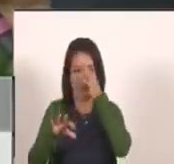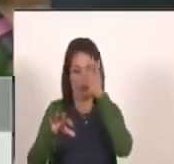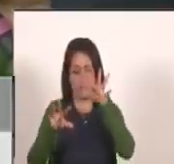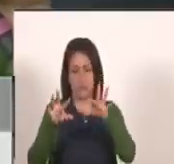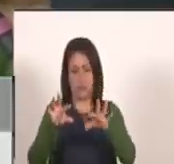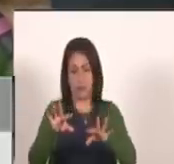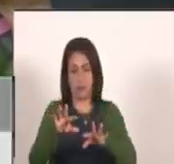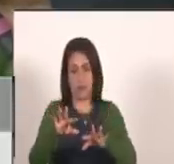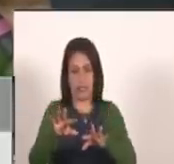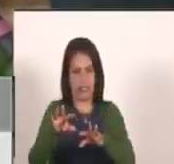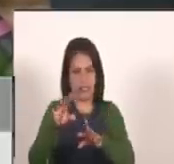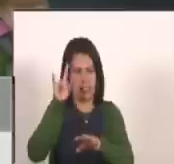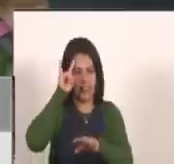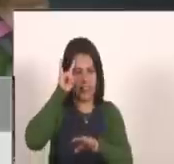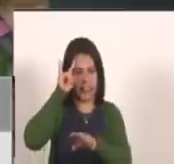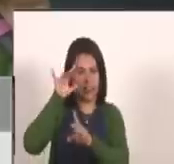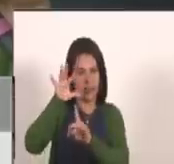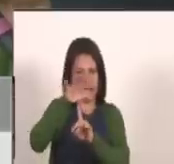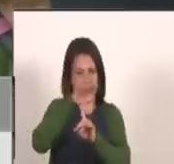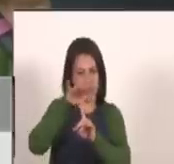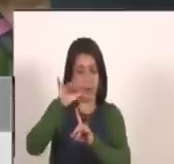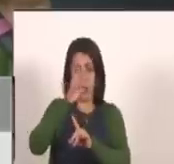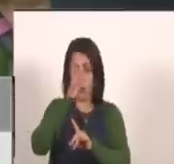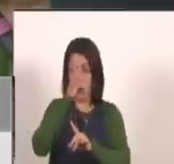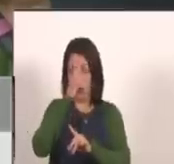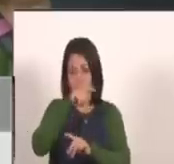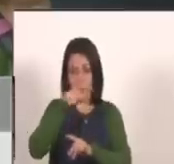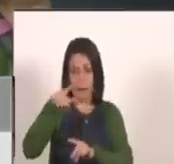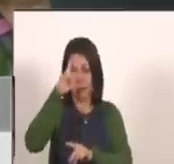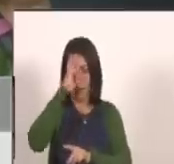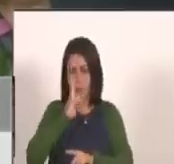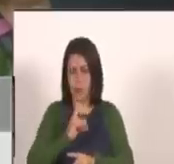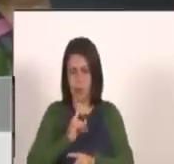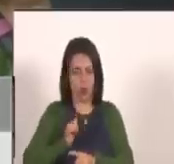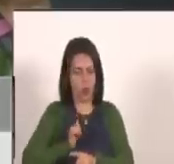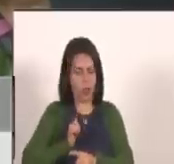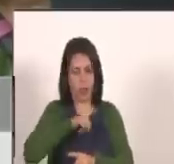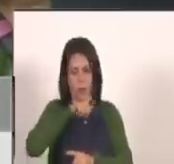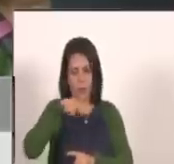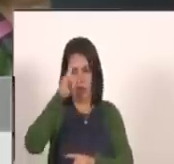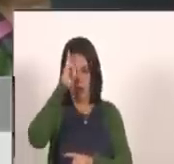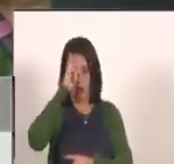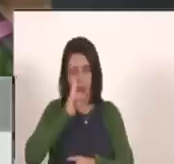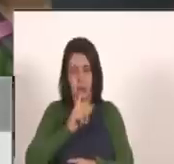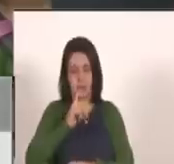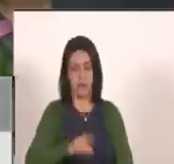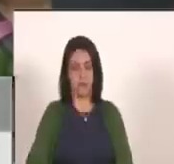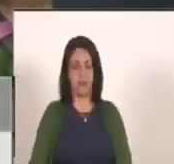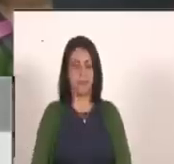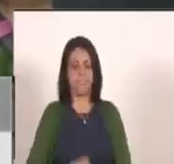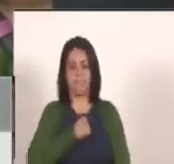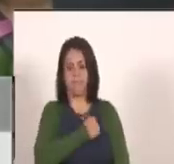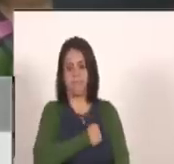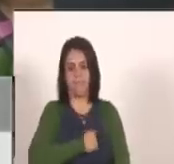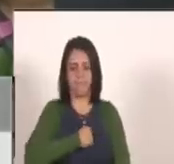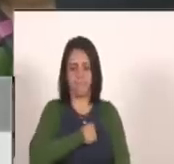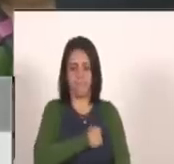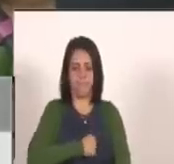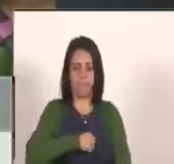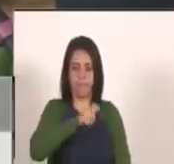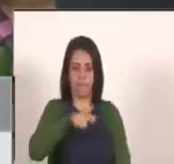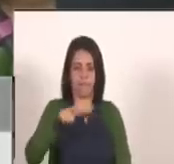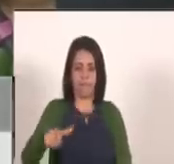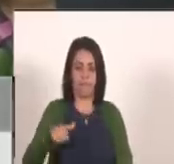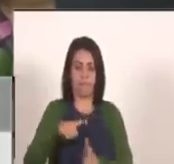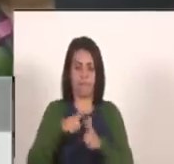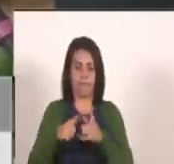discriminó, satanizó y burló a las personas con discapacidad. Qué lamentable que estas personas